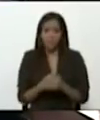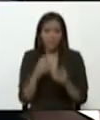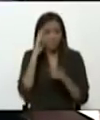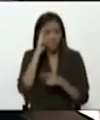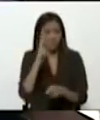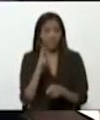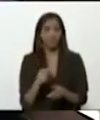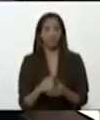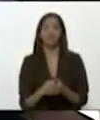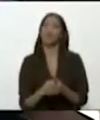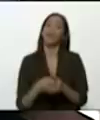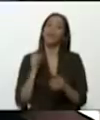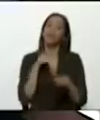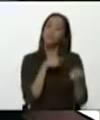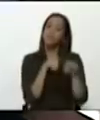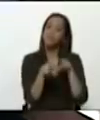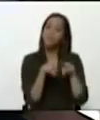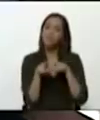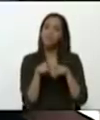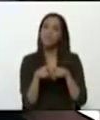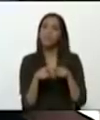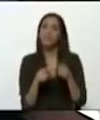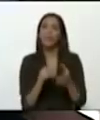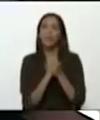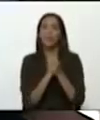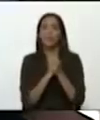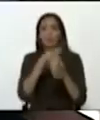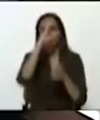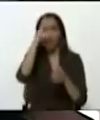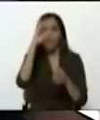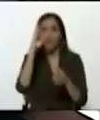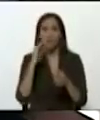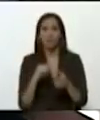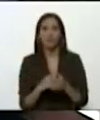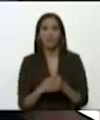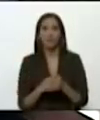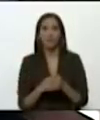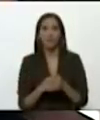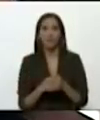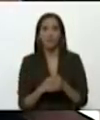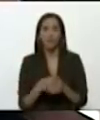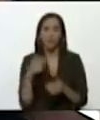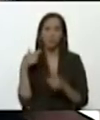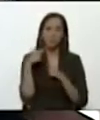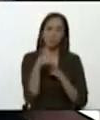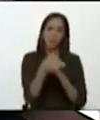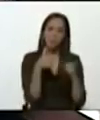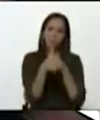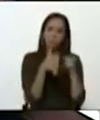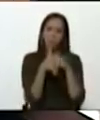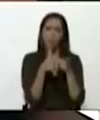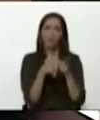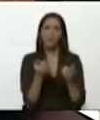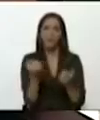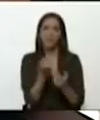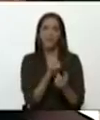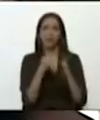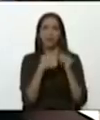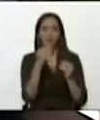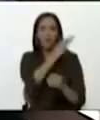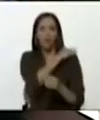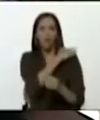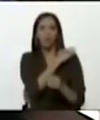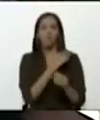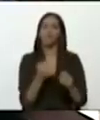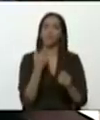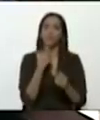Estuvo el rumor de que al compañero Diosdado le habían lanzado unos tiros y habían matado a todos los escoltas. Y bueno, y lo que se